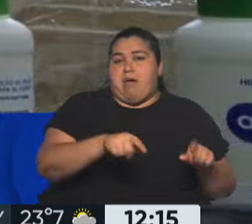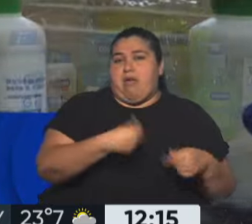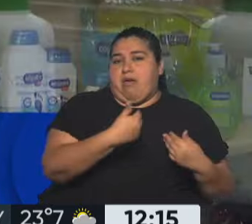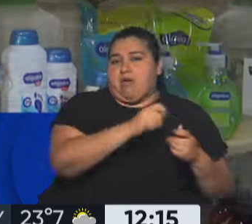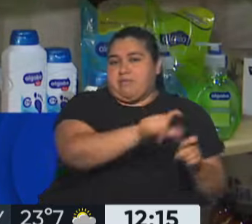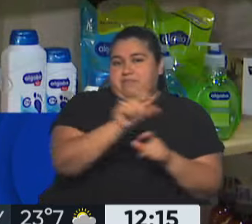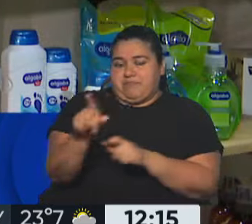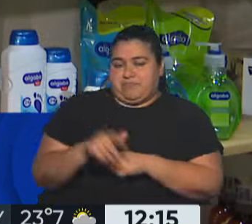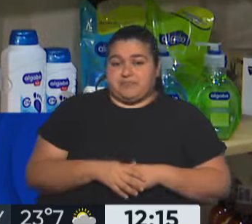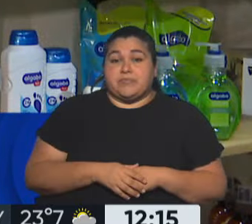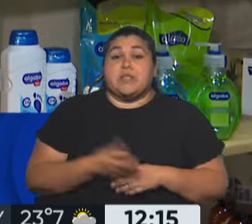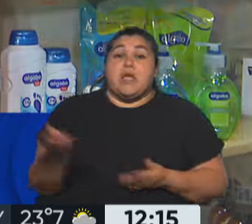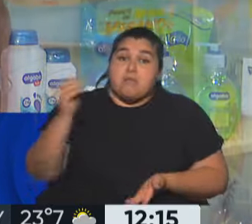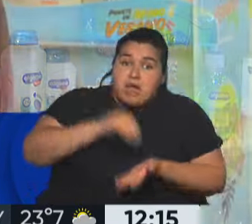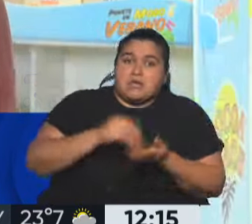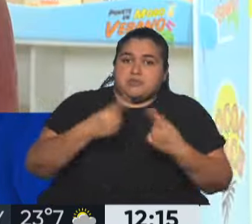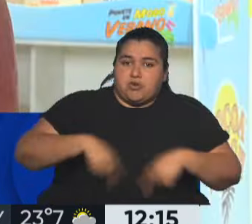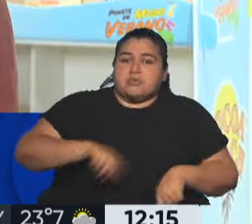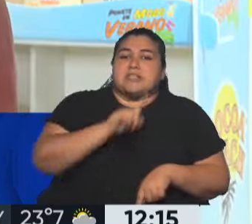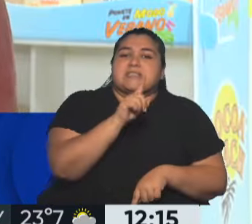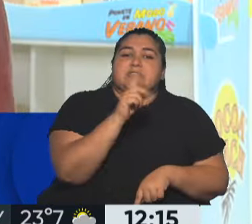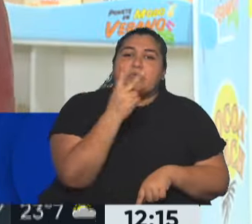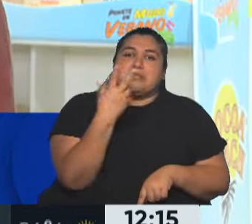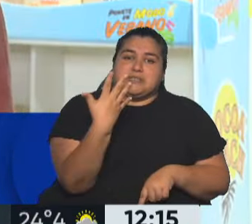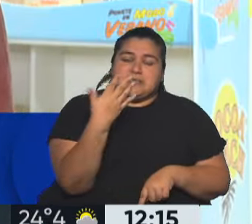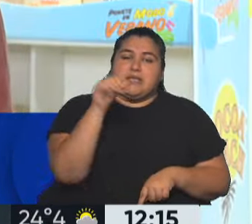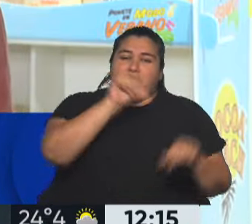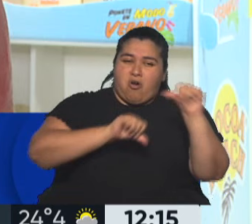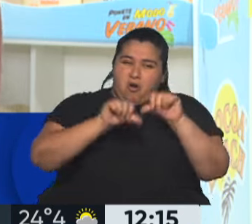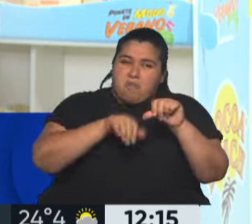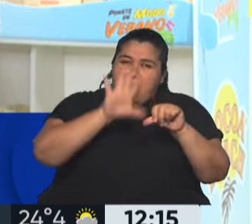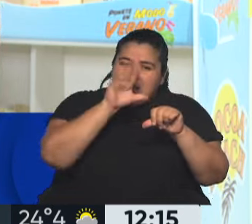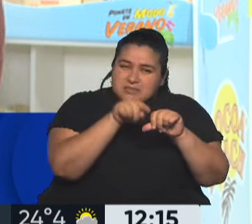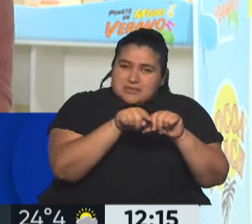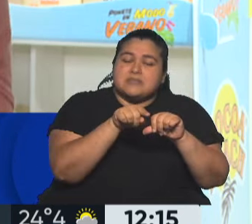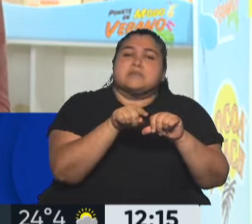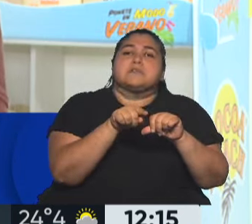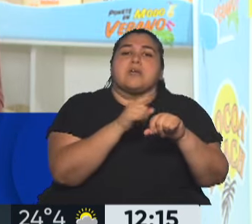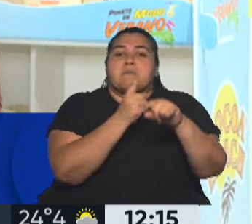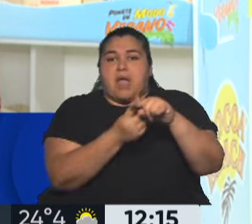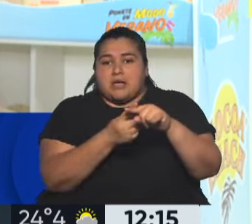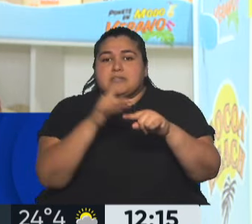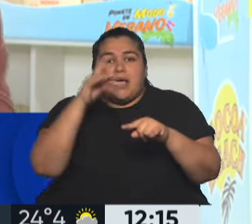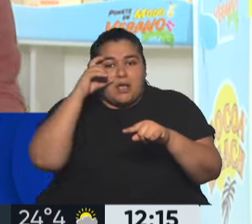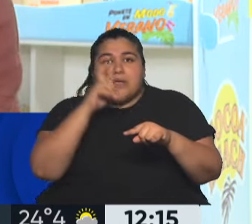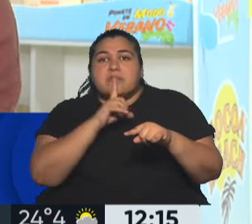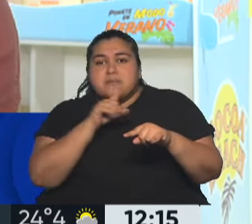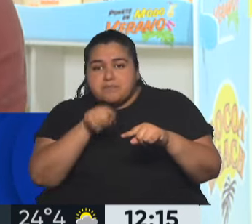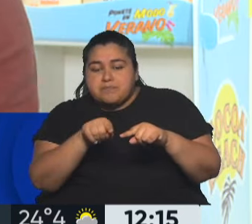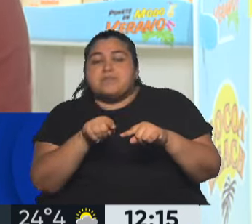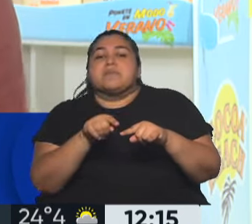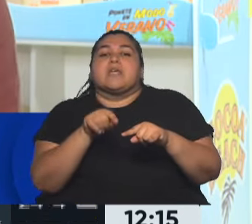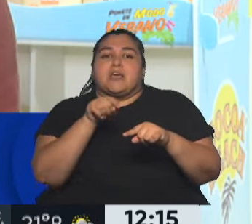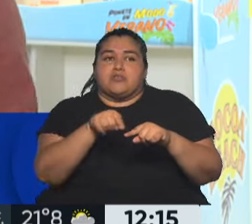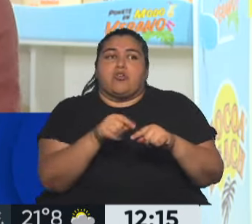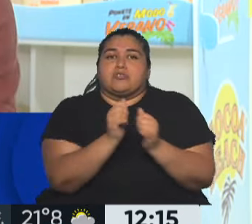Mientras más DIT se utiliza, siendo 25% lo máximo que se usa, más DIT consume, por ende se realizan